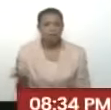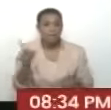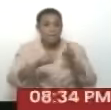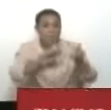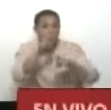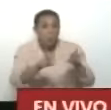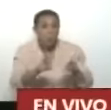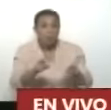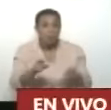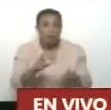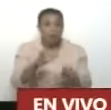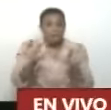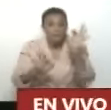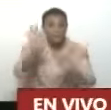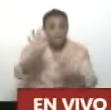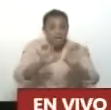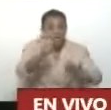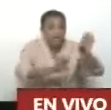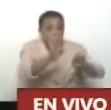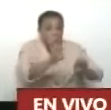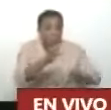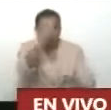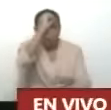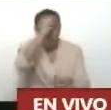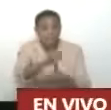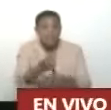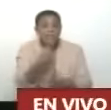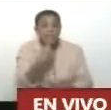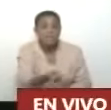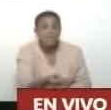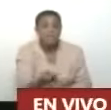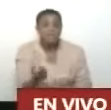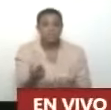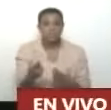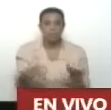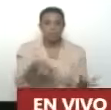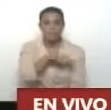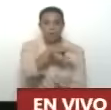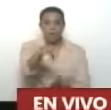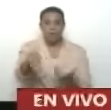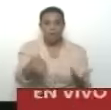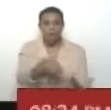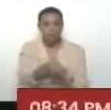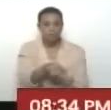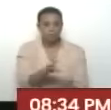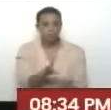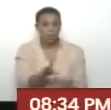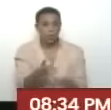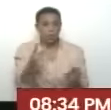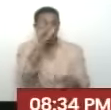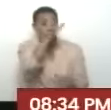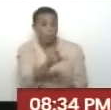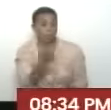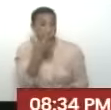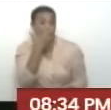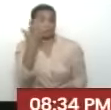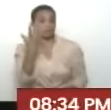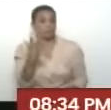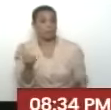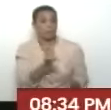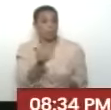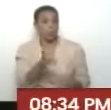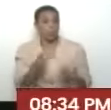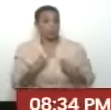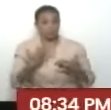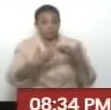consultan, politólogos y analistas opinan y dicen, consultan a un tipo muy creíble en Venezuela, con